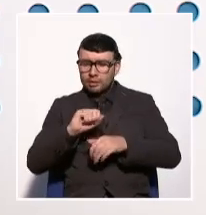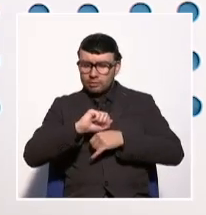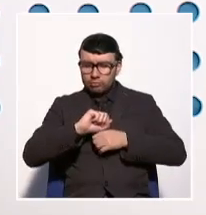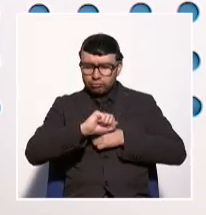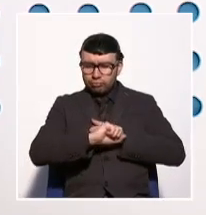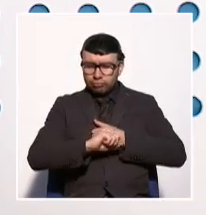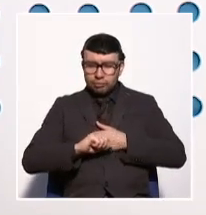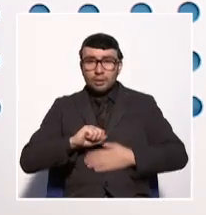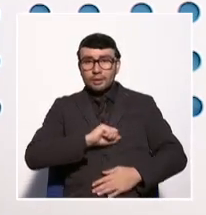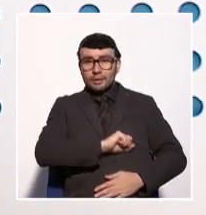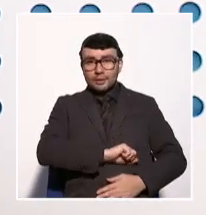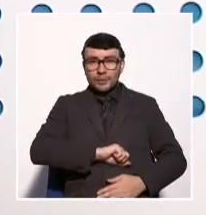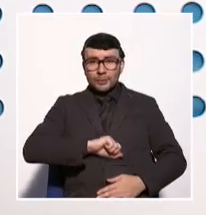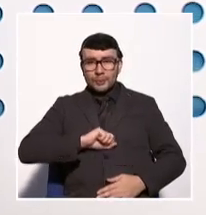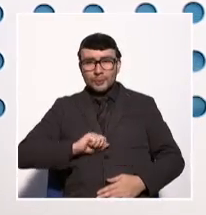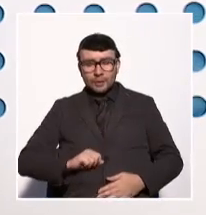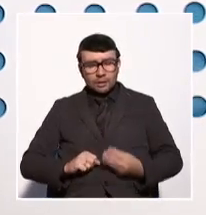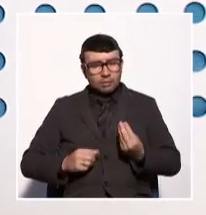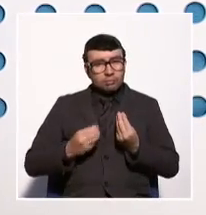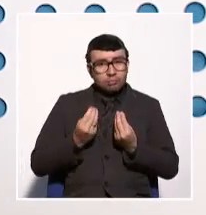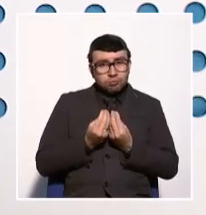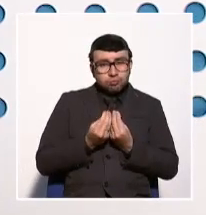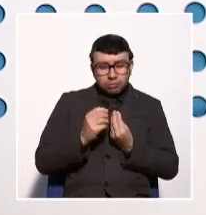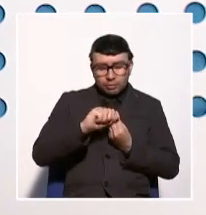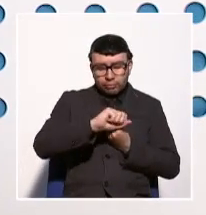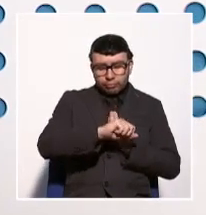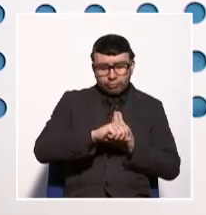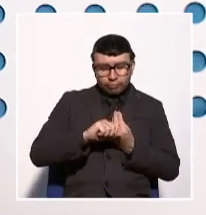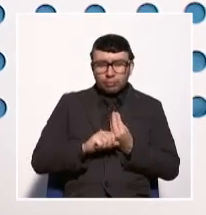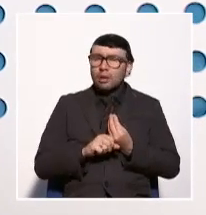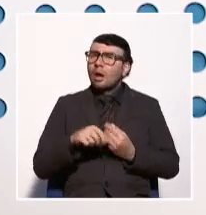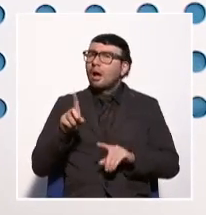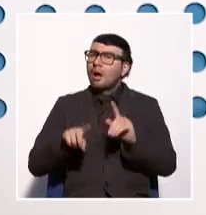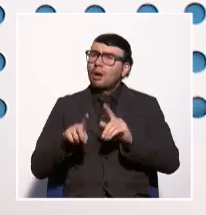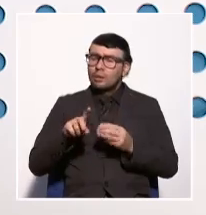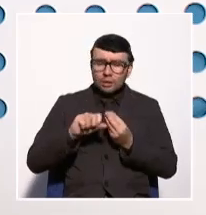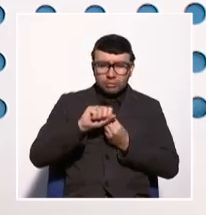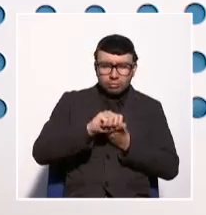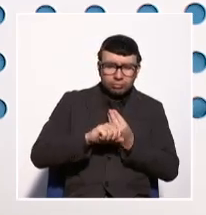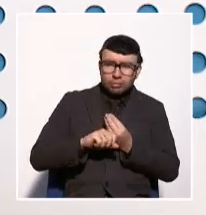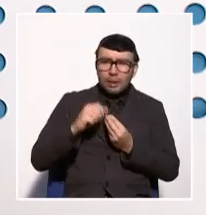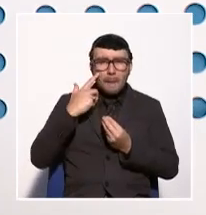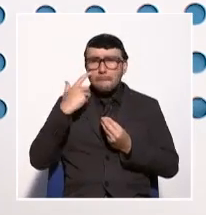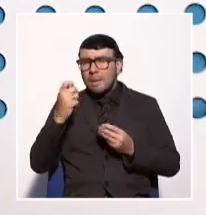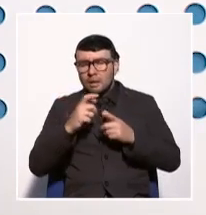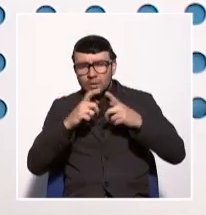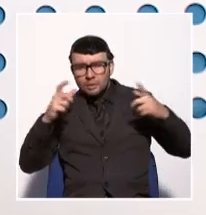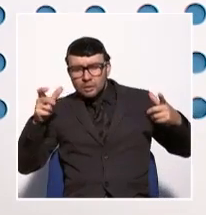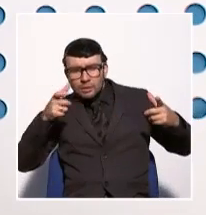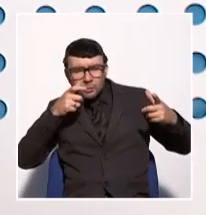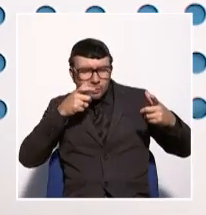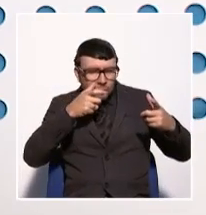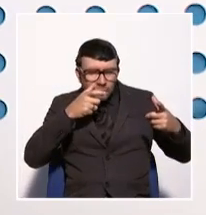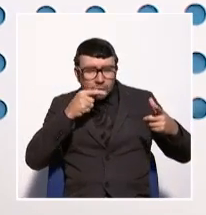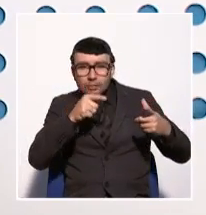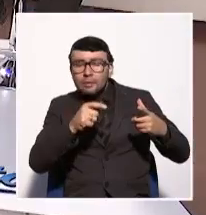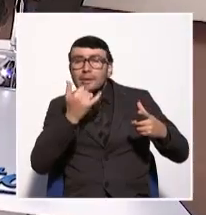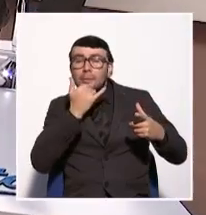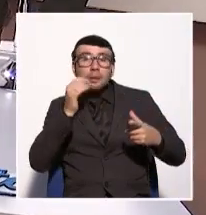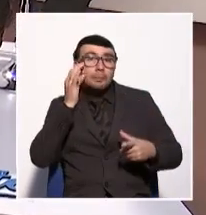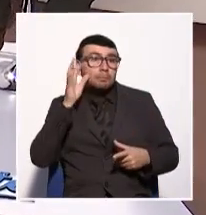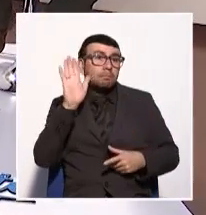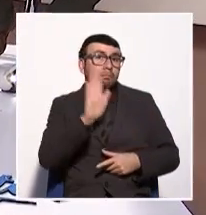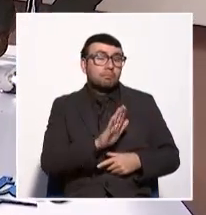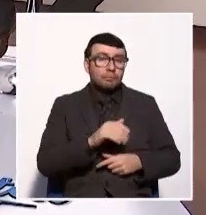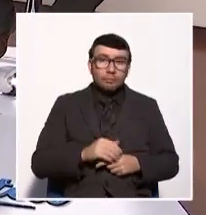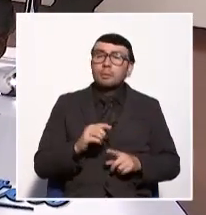testicular de pronto buscar hay ecografías de mayor resolución a ver qué está pasando con él entonces